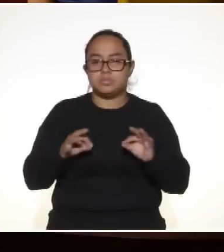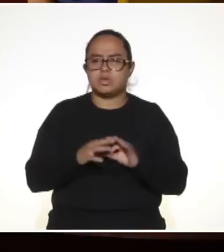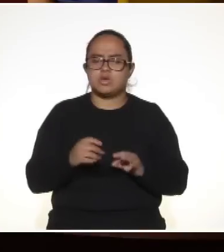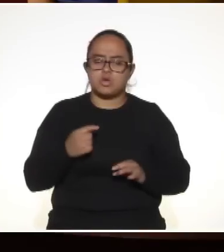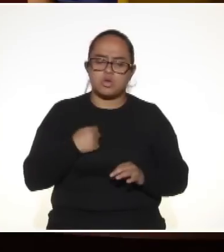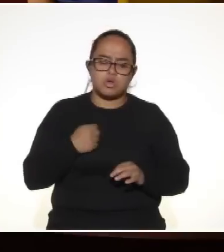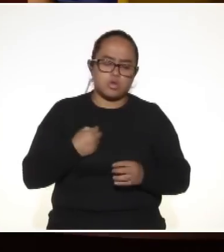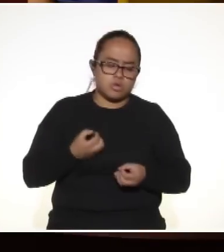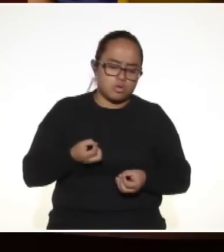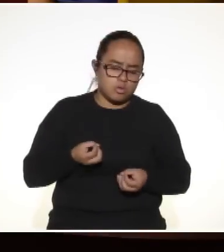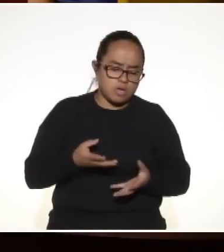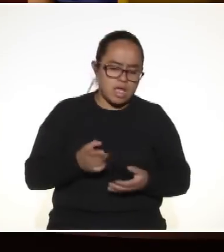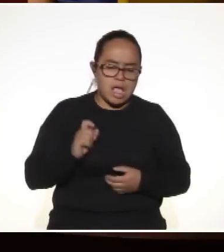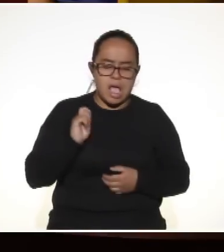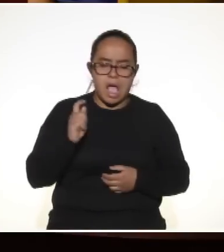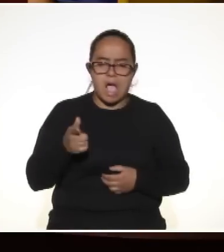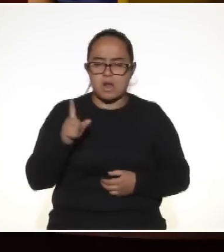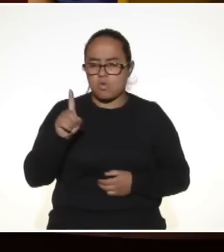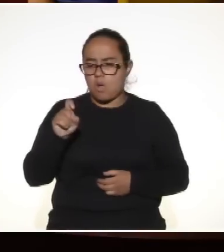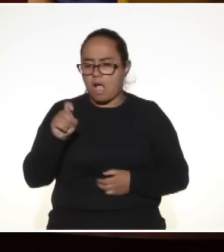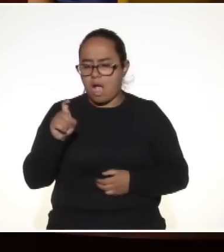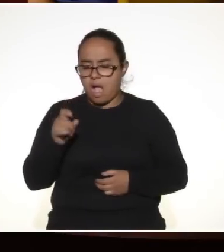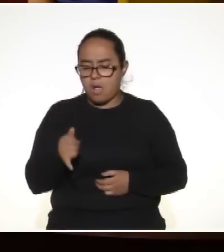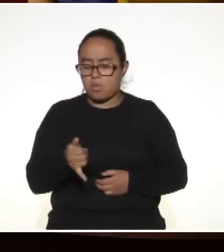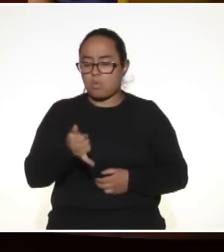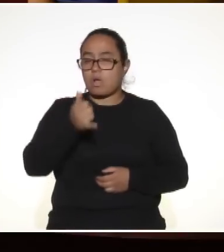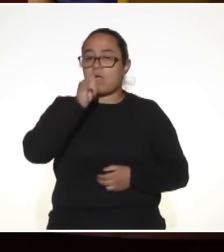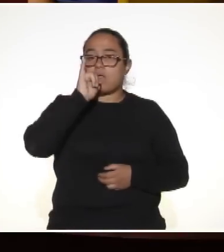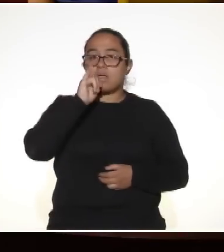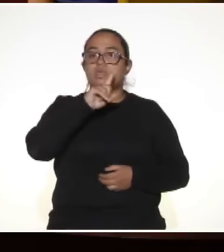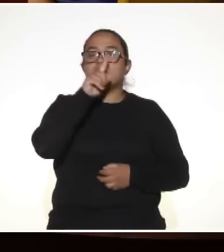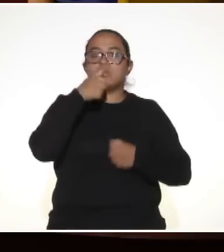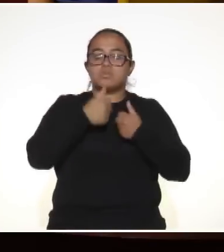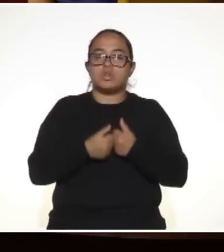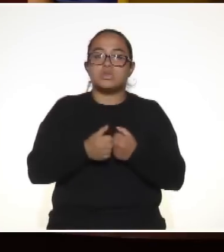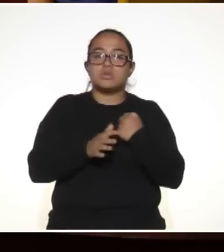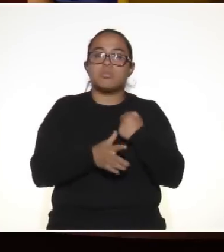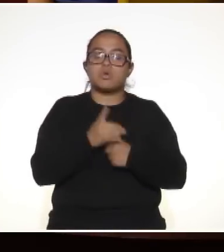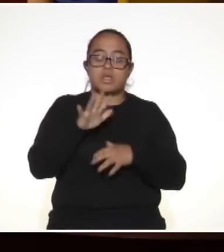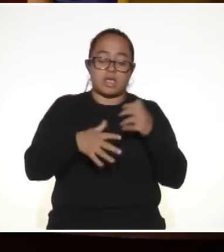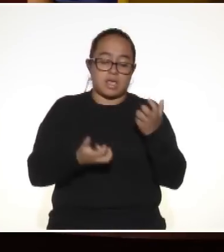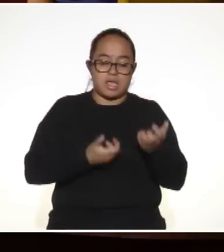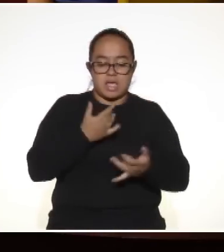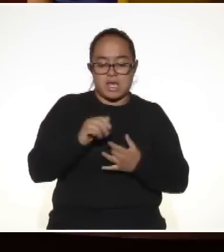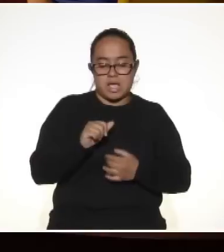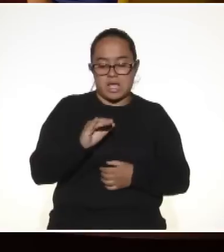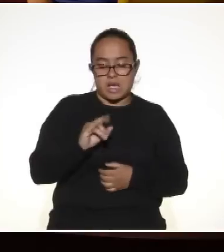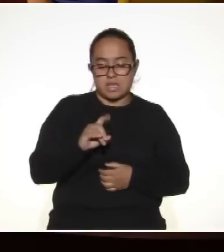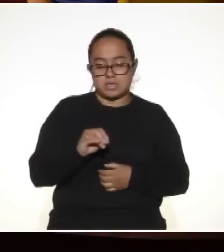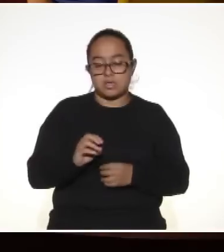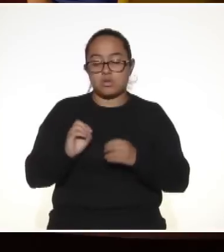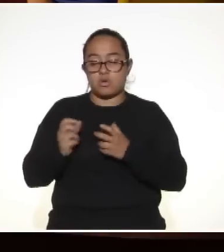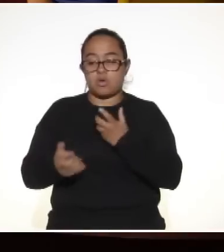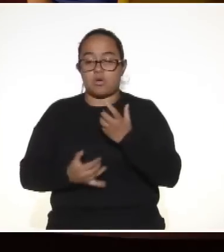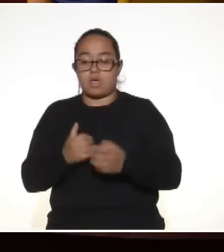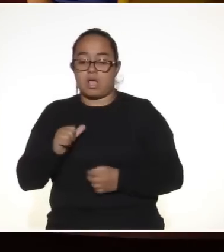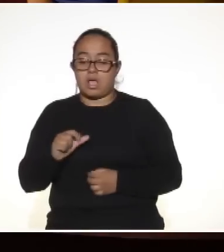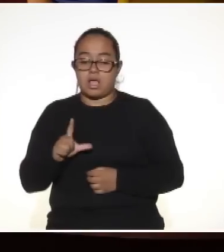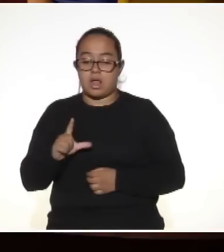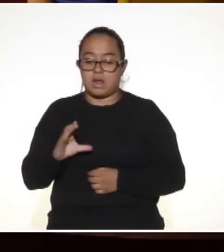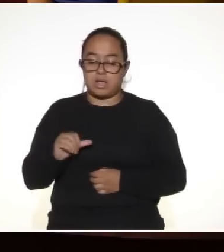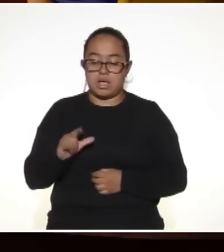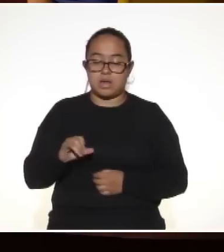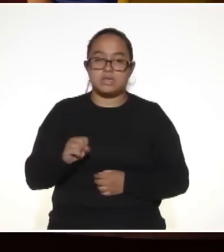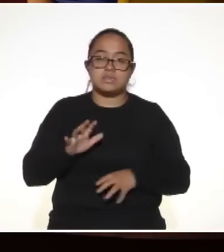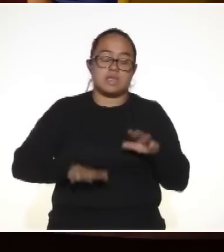ningún Líquido. Ningún líquido que vaya a neutralizar, porque hay quemaduras por ácidos y hay quemaduras por álcalis. Y dan diferentes